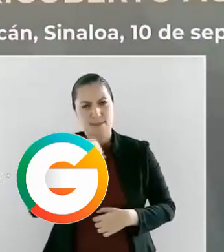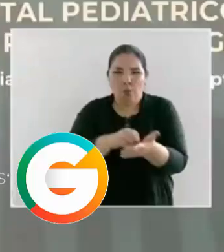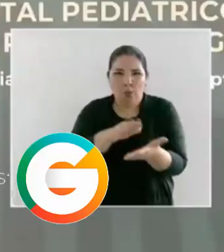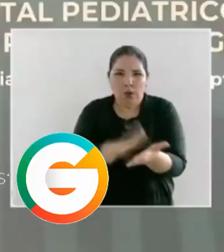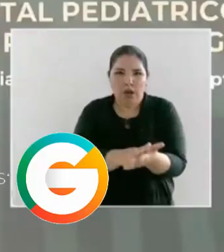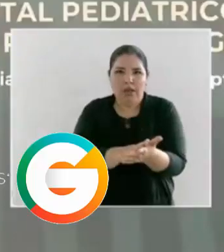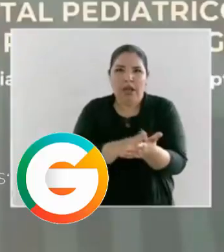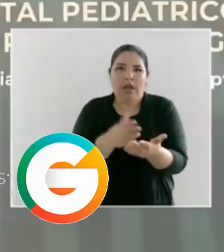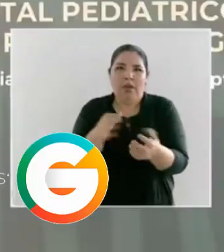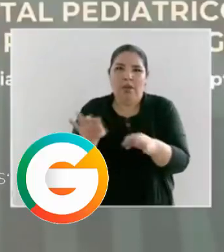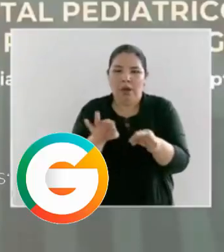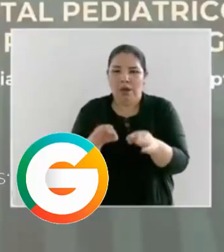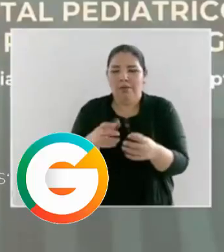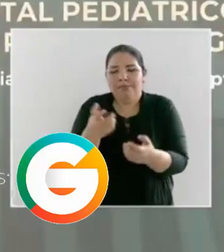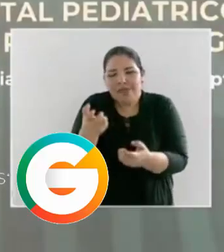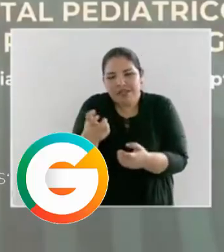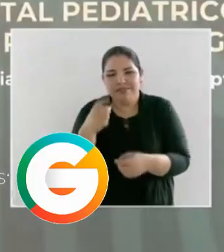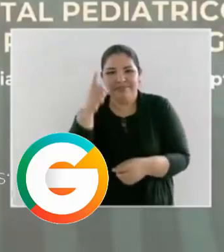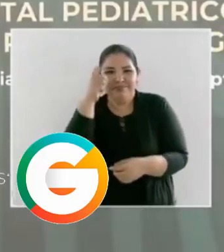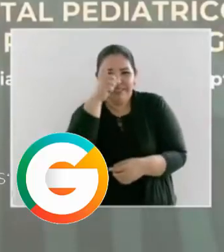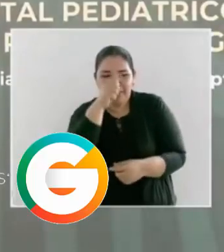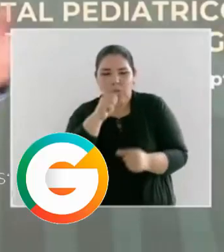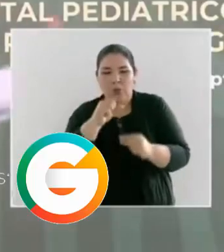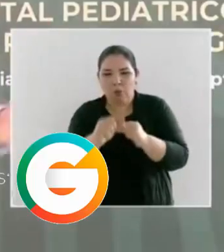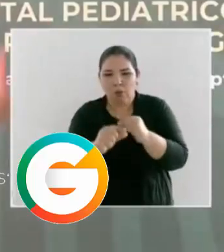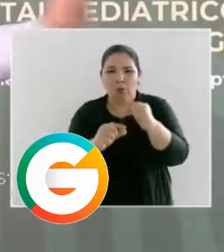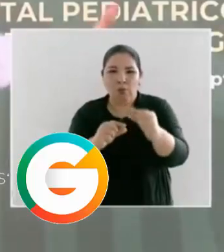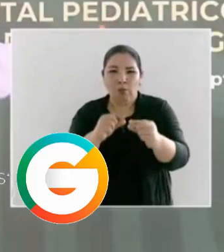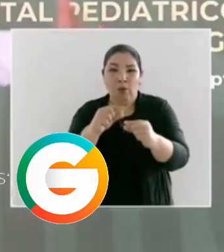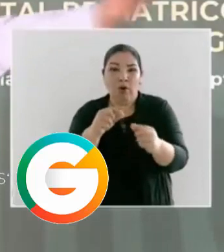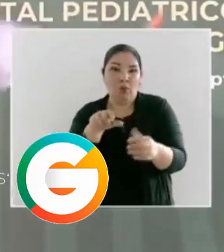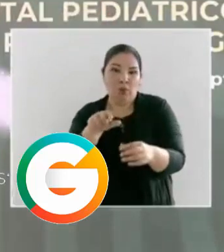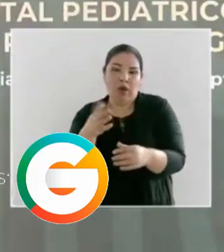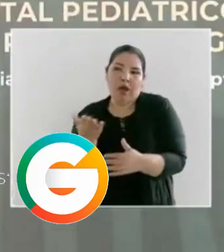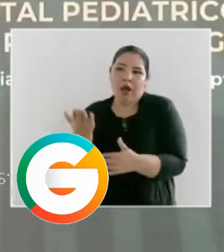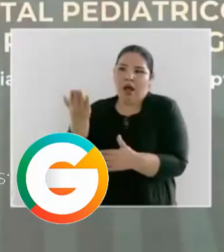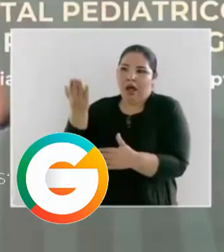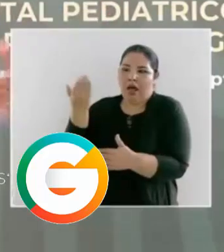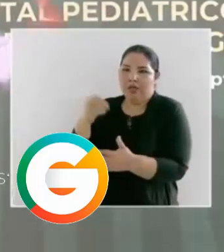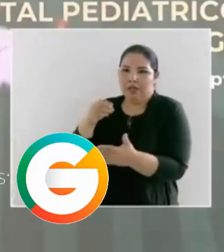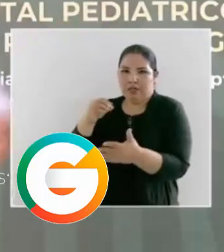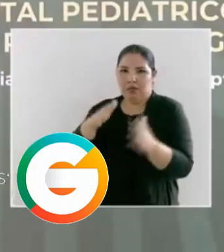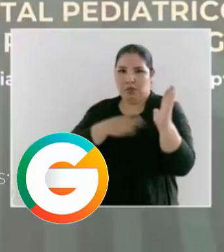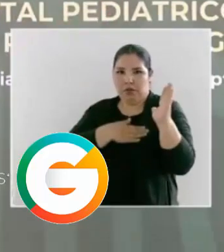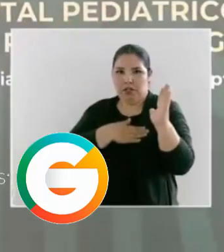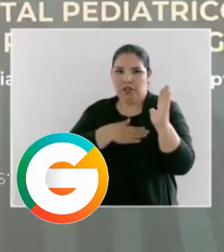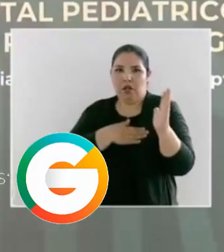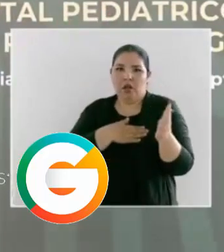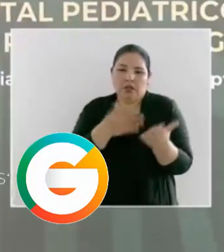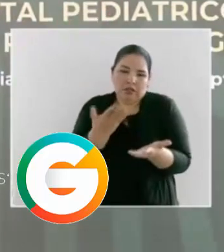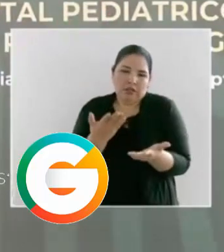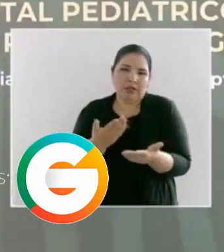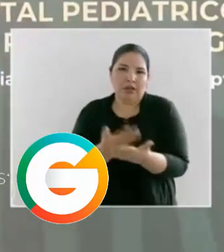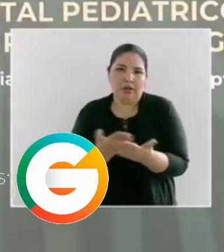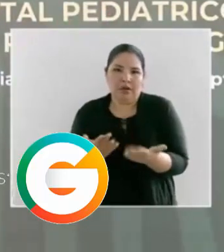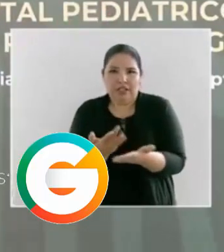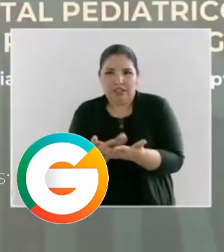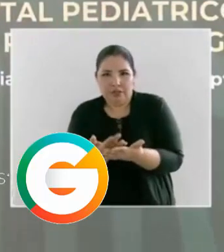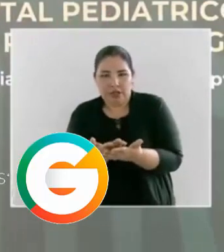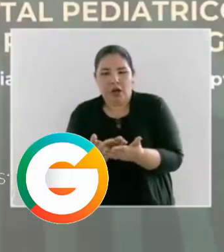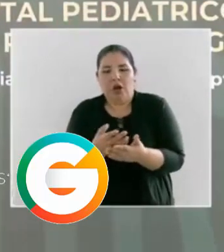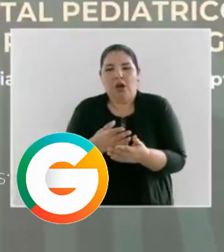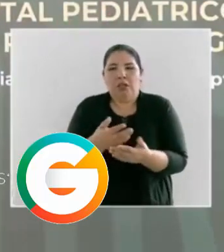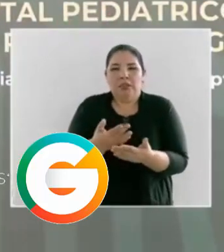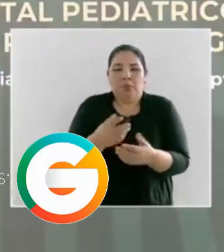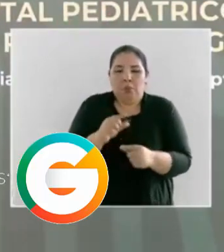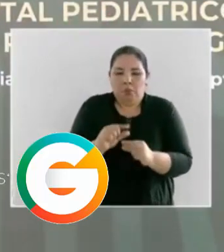Sinaloa. Jesús Zambrano, líder del Partido de la Revolución Democrática, arremetió en contra del presidente Andrés Manuel López Obrador